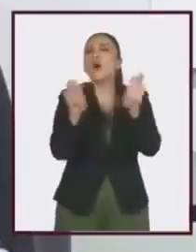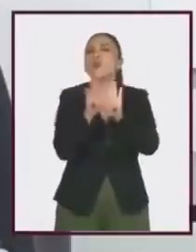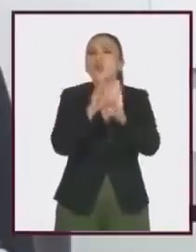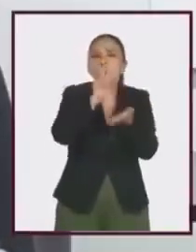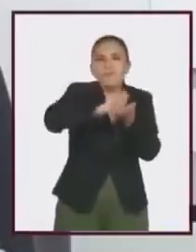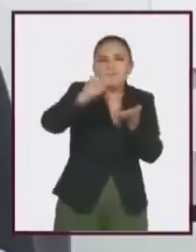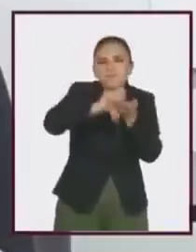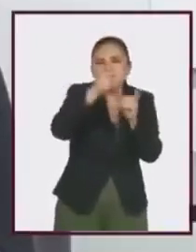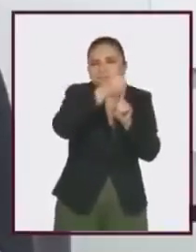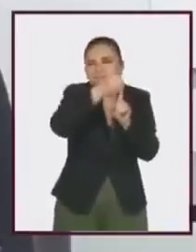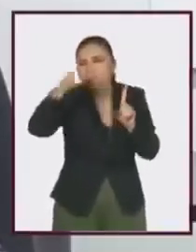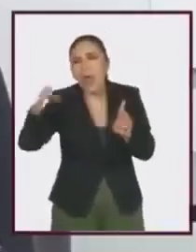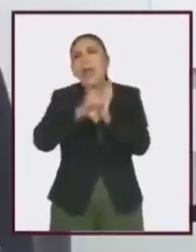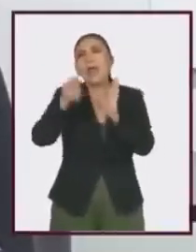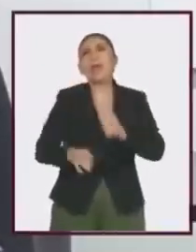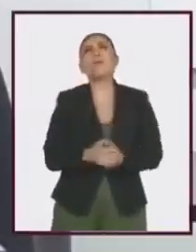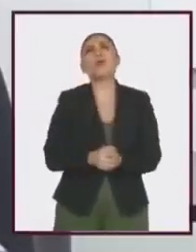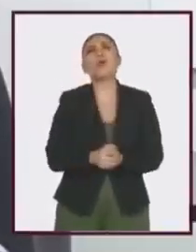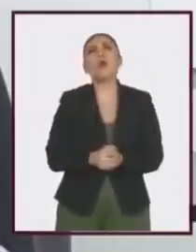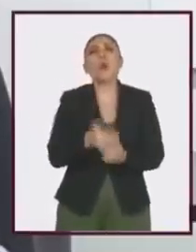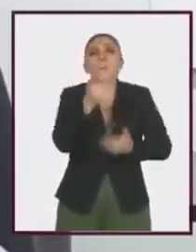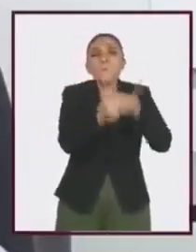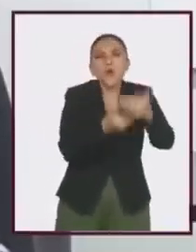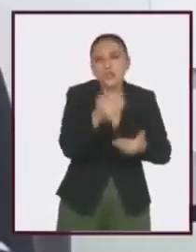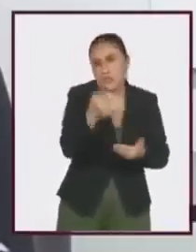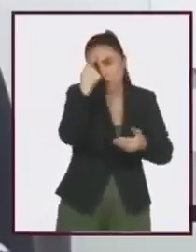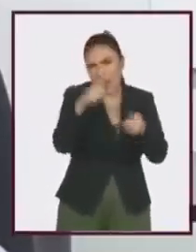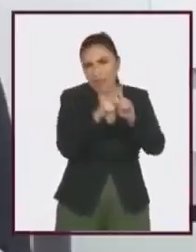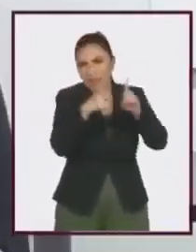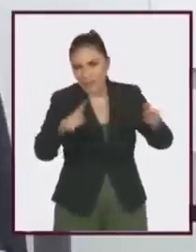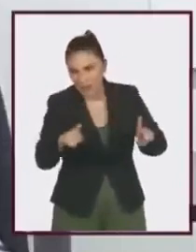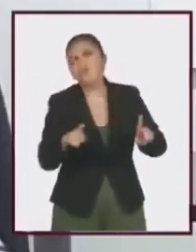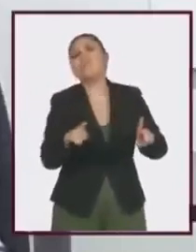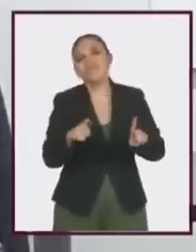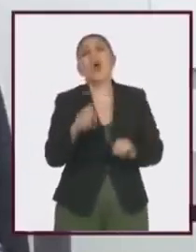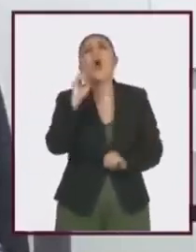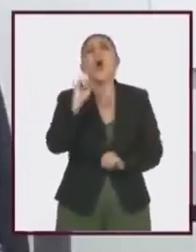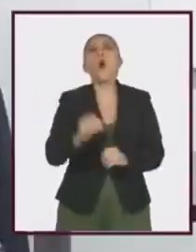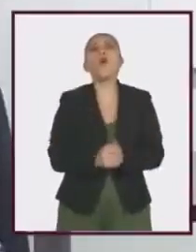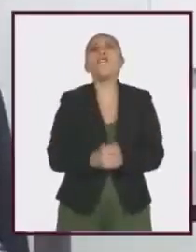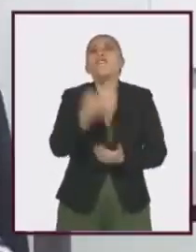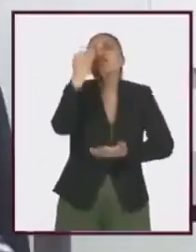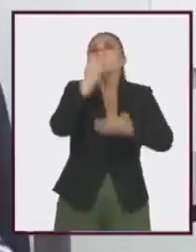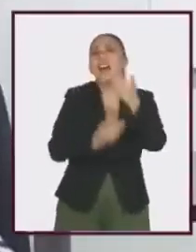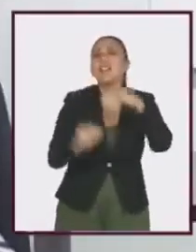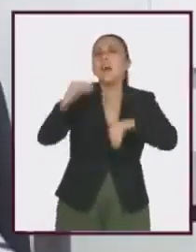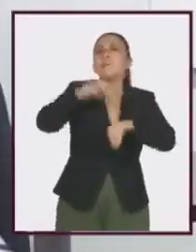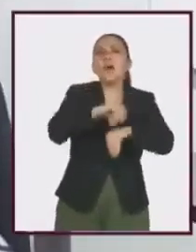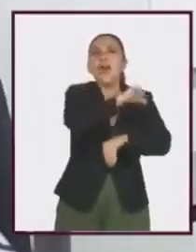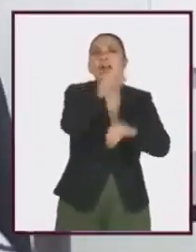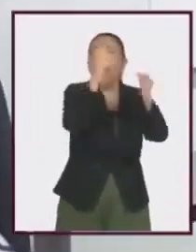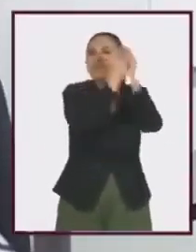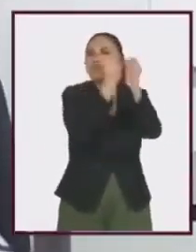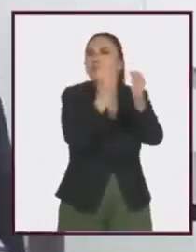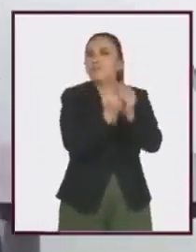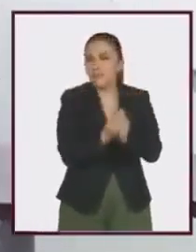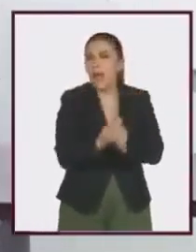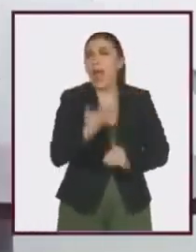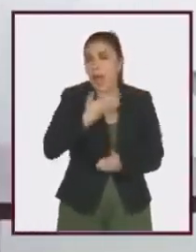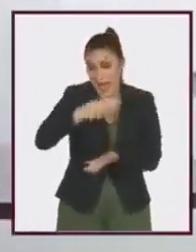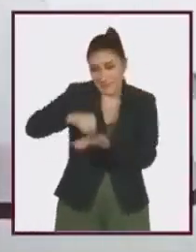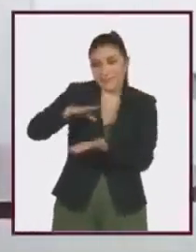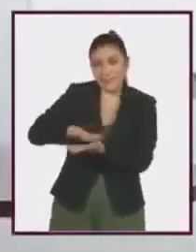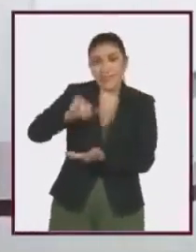algunos procesos de desarrollo o ausencias de ciertos contenidos que sí se plantean